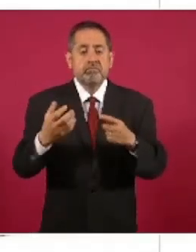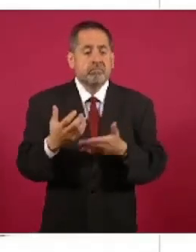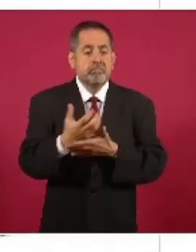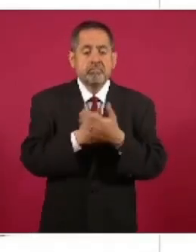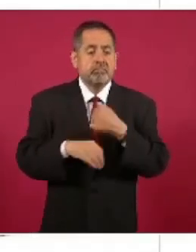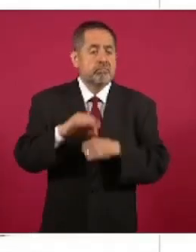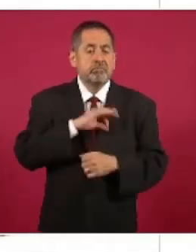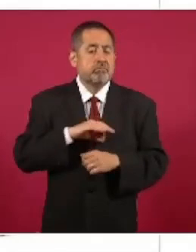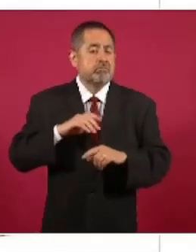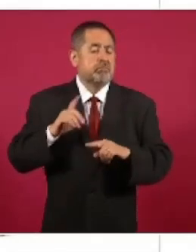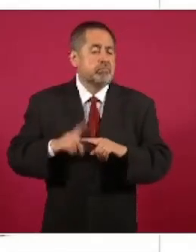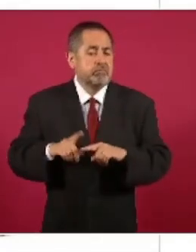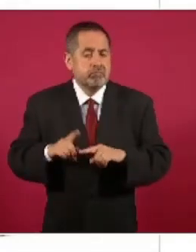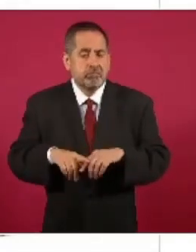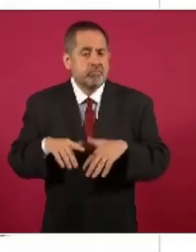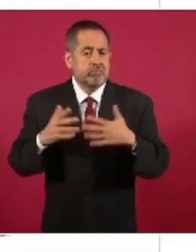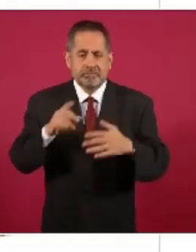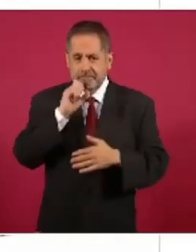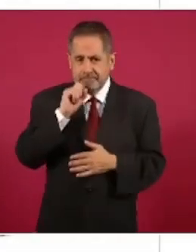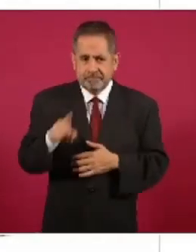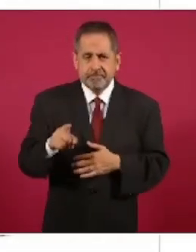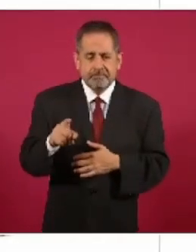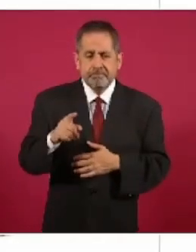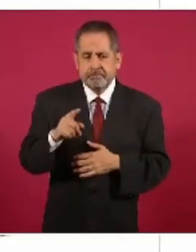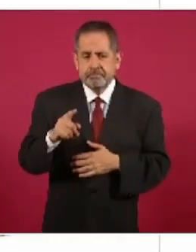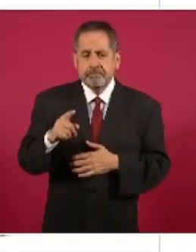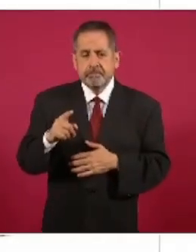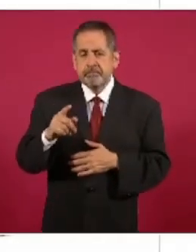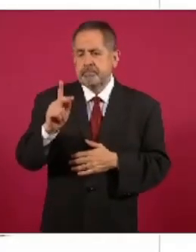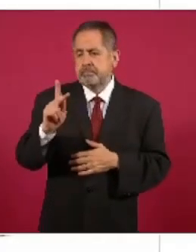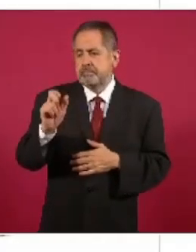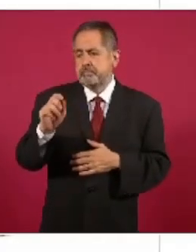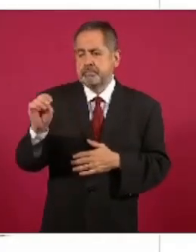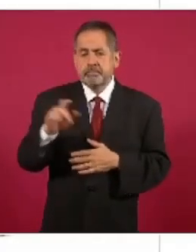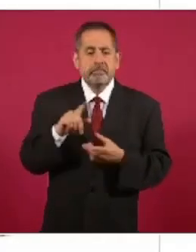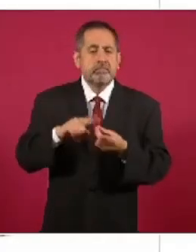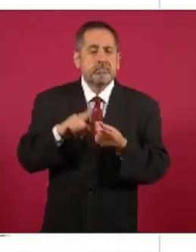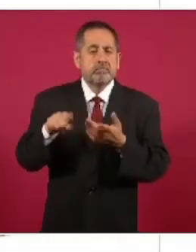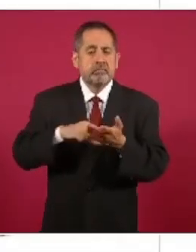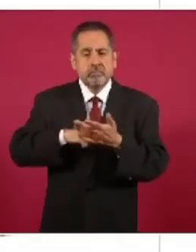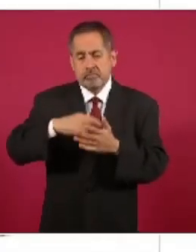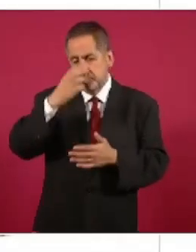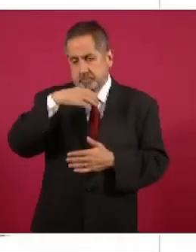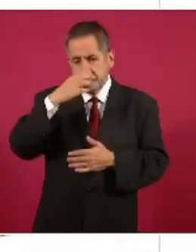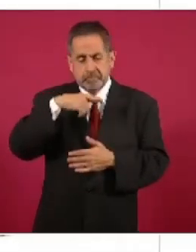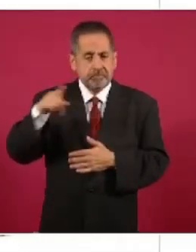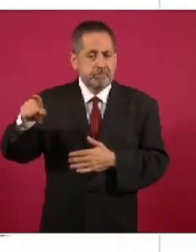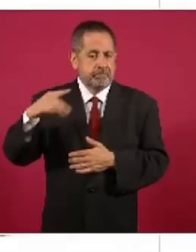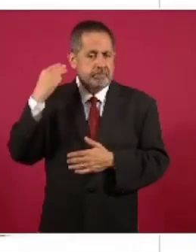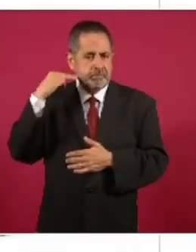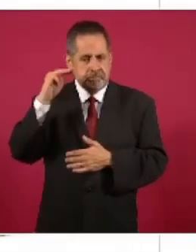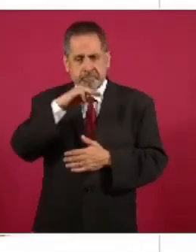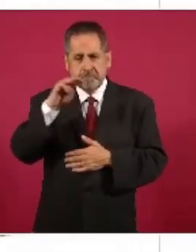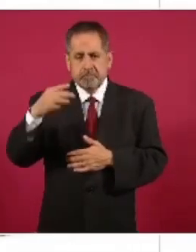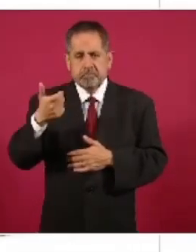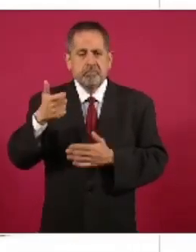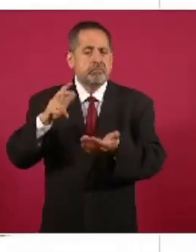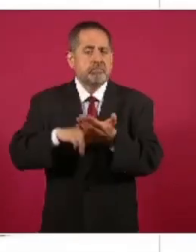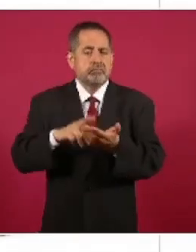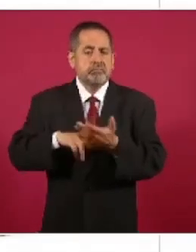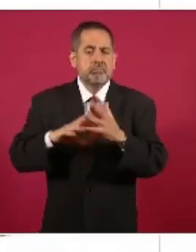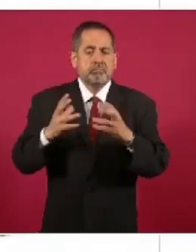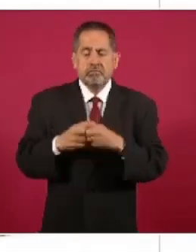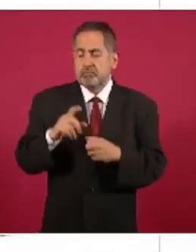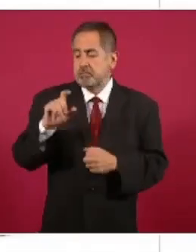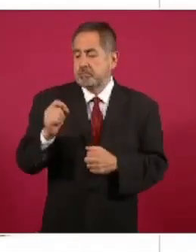lo comparamos, también de gasolina premium de franquicia Pemex, en Lázaro Cárdenas, Michoacán, un precio al público de